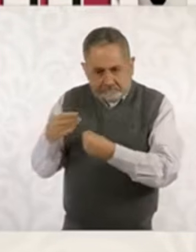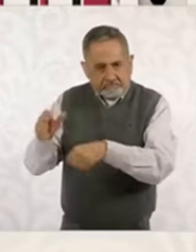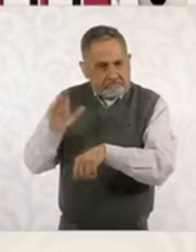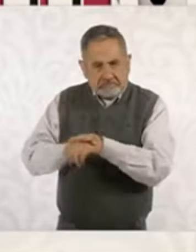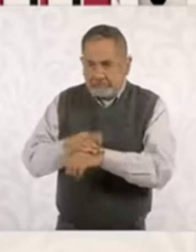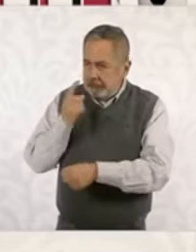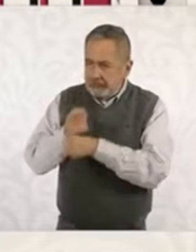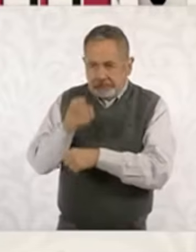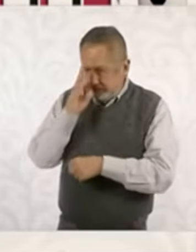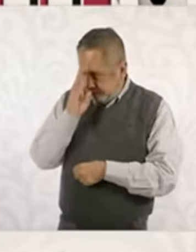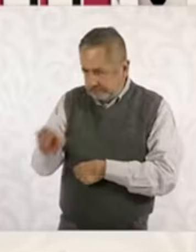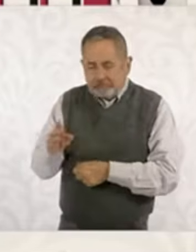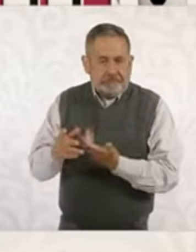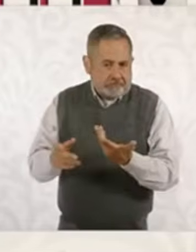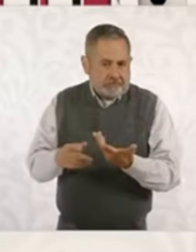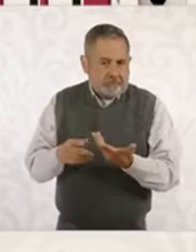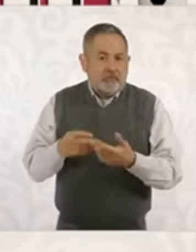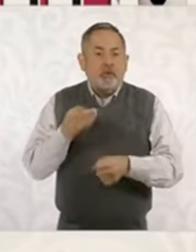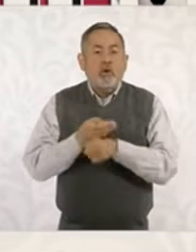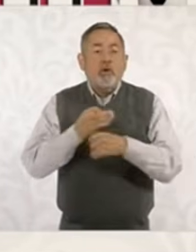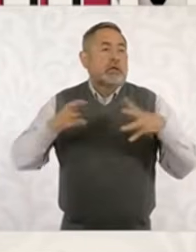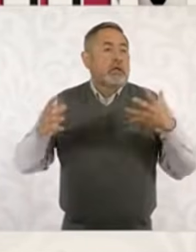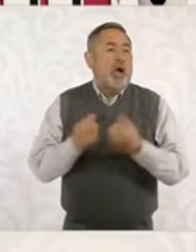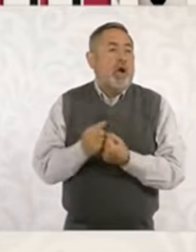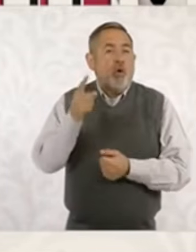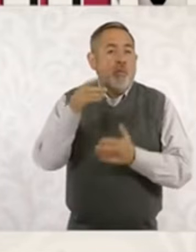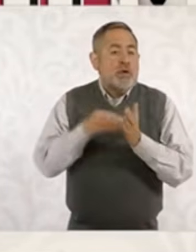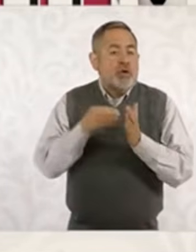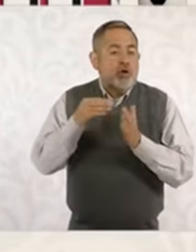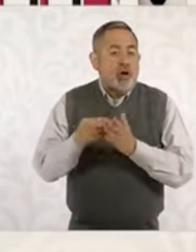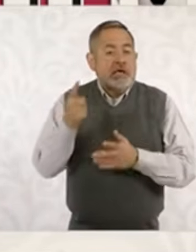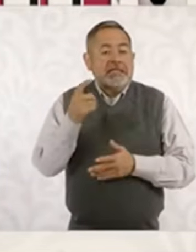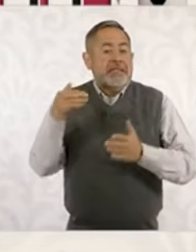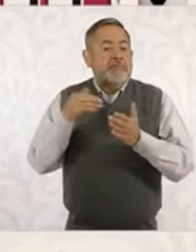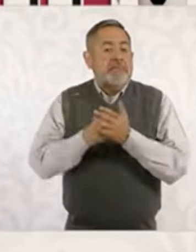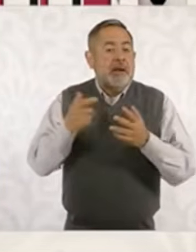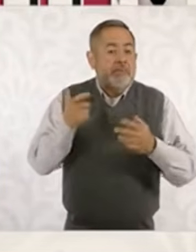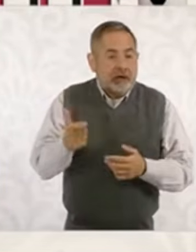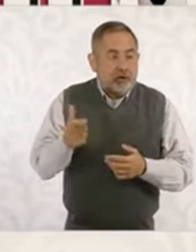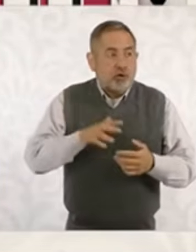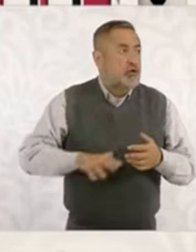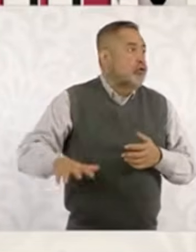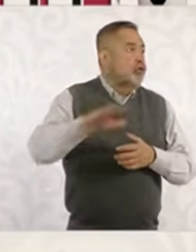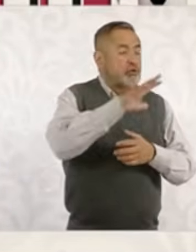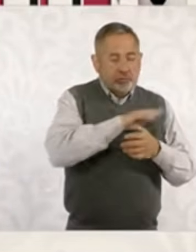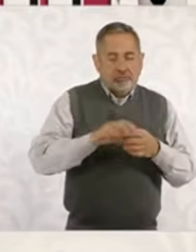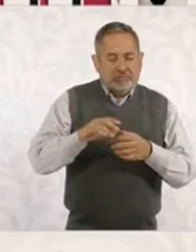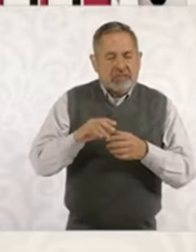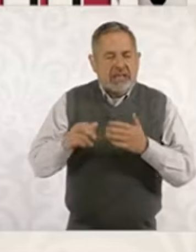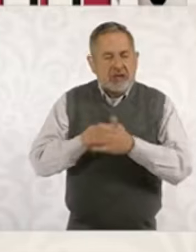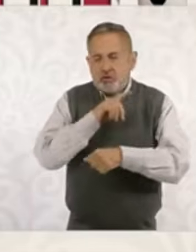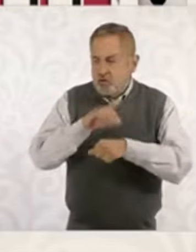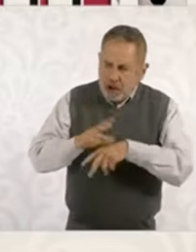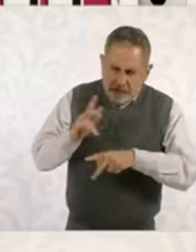crédito se mantiene por 1,100,000 pesos a nivel nacional. La